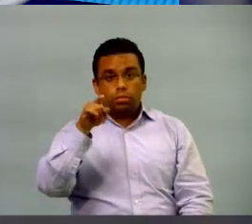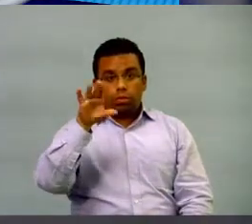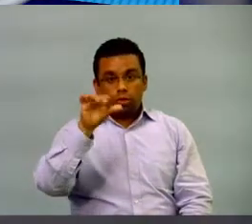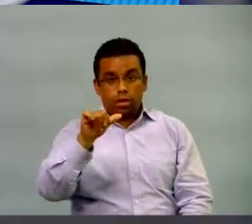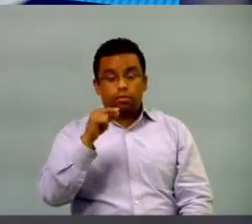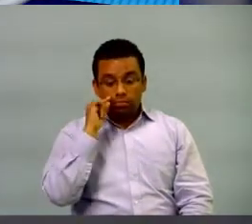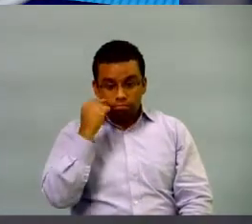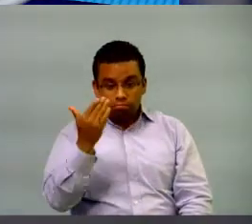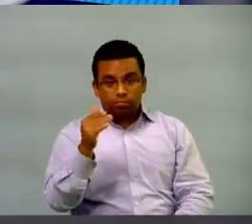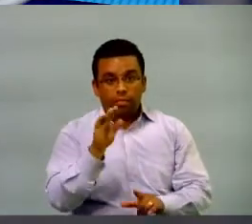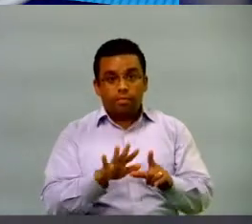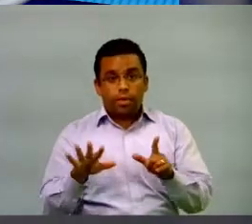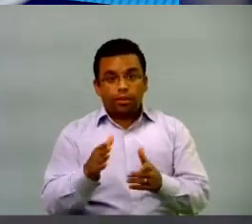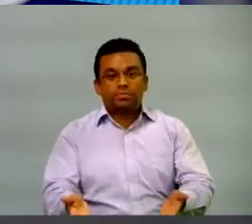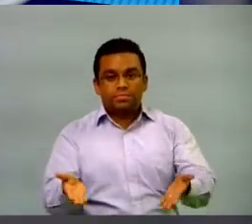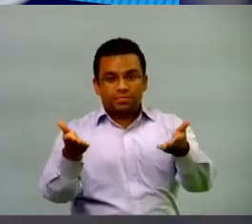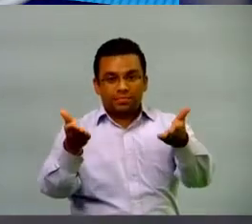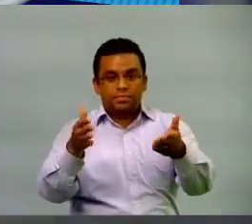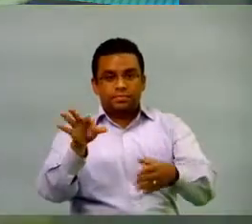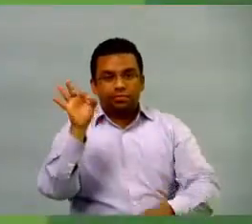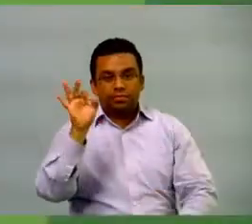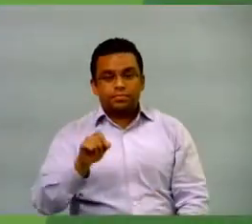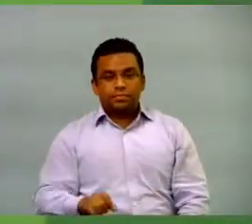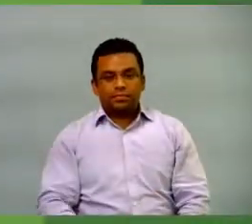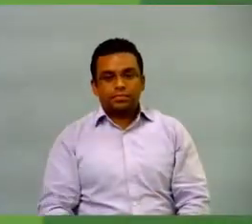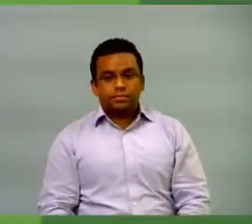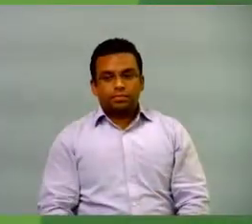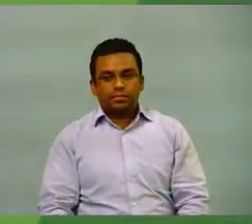corramos el video para saber cuál es el último seleccionado.